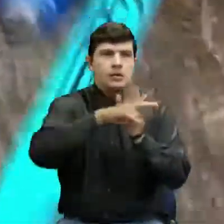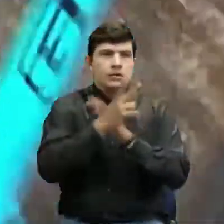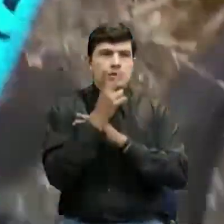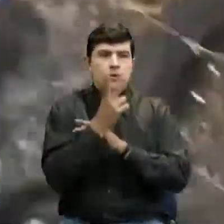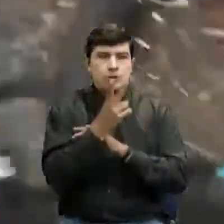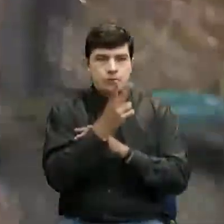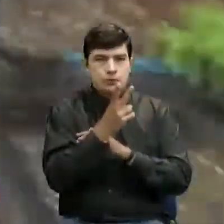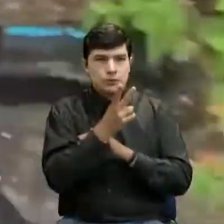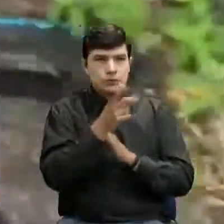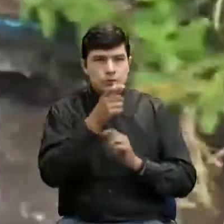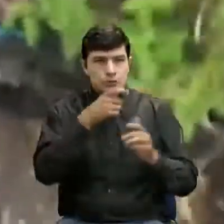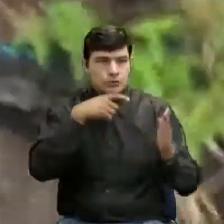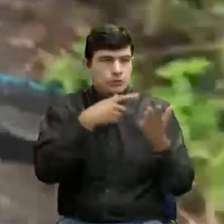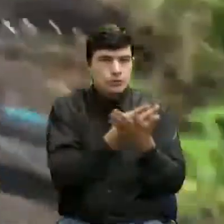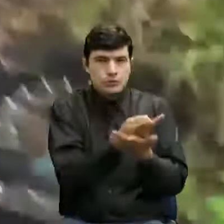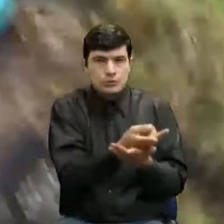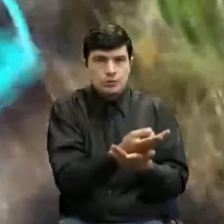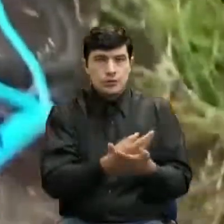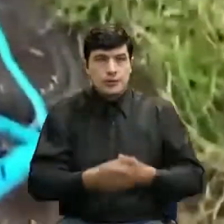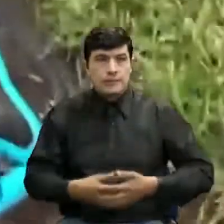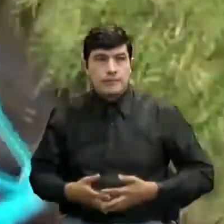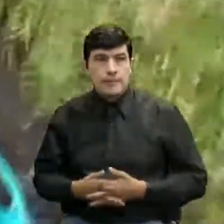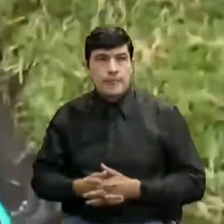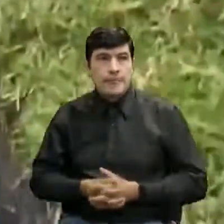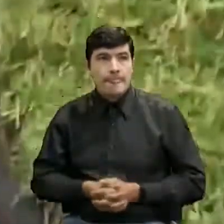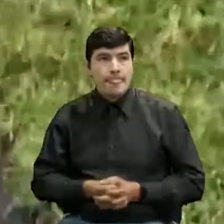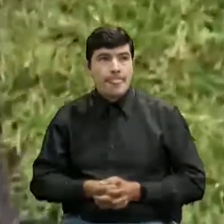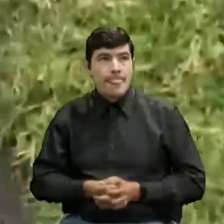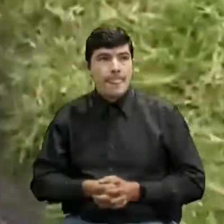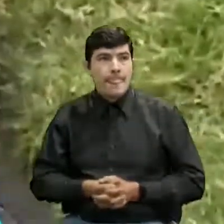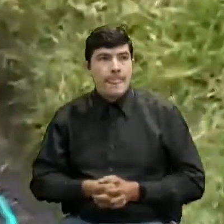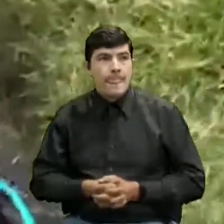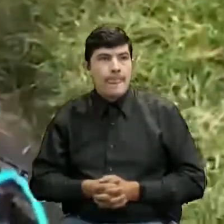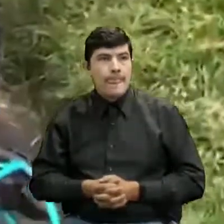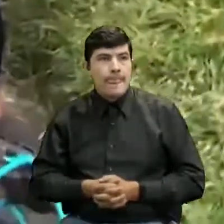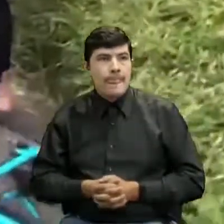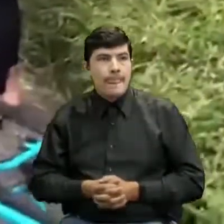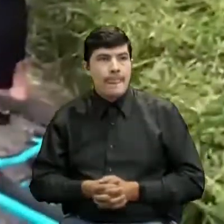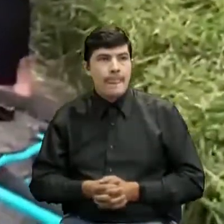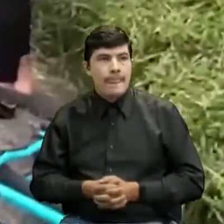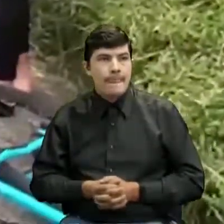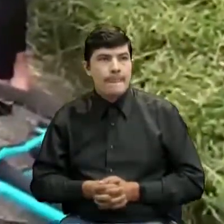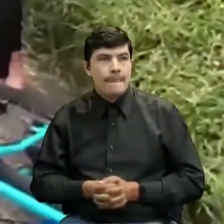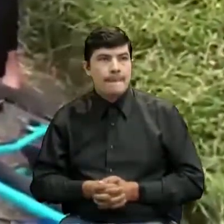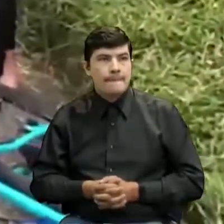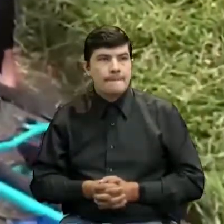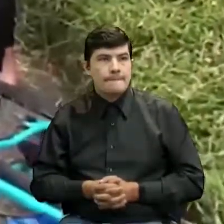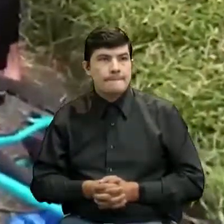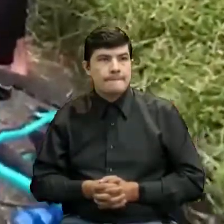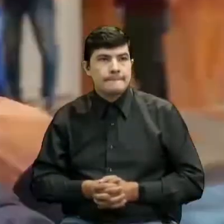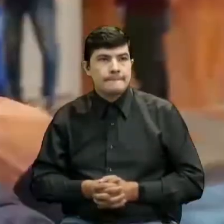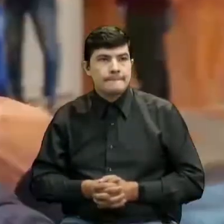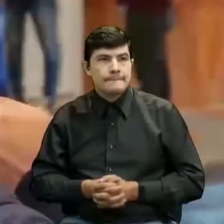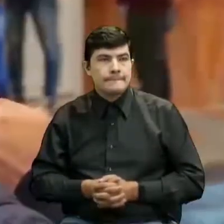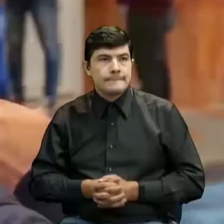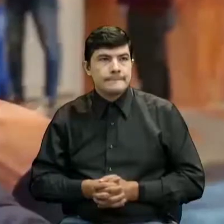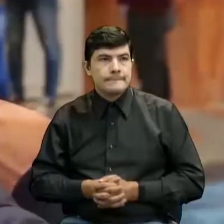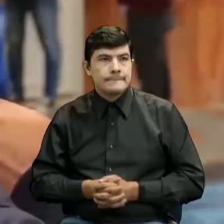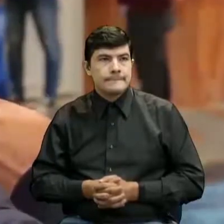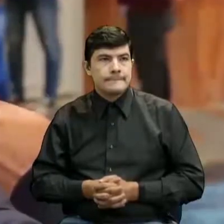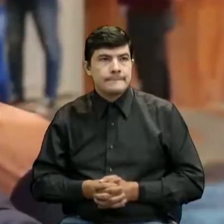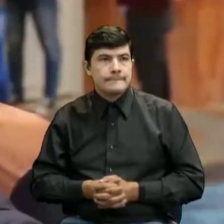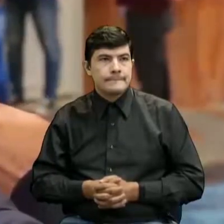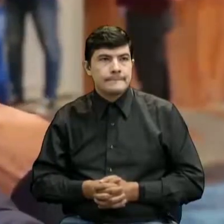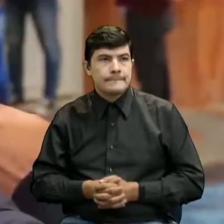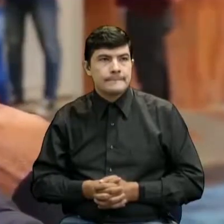fortuna fueran cuando yo que iba para mi hija la alcanzó a echar para la cuneta y cayó en la en la montaña a él pues recibió el mayor